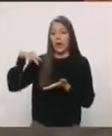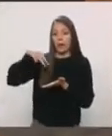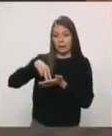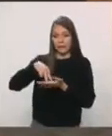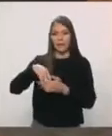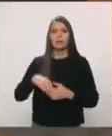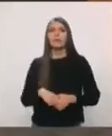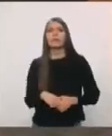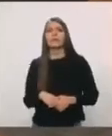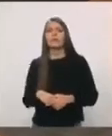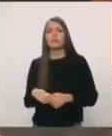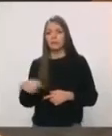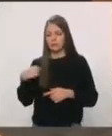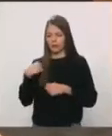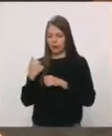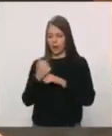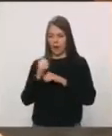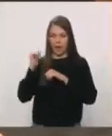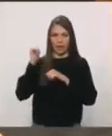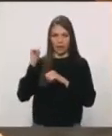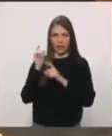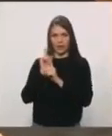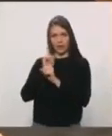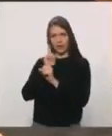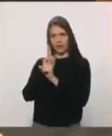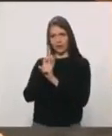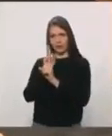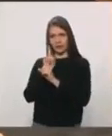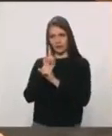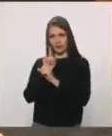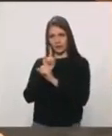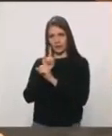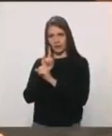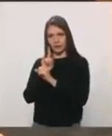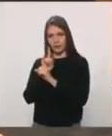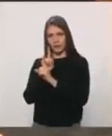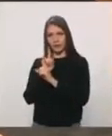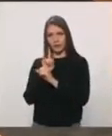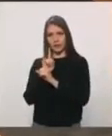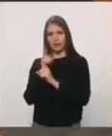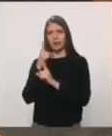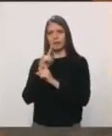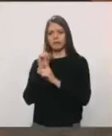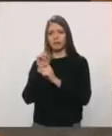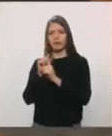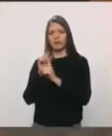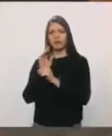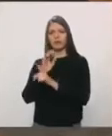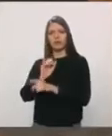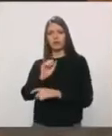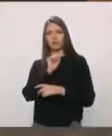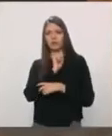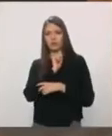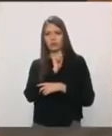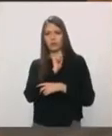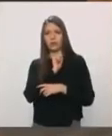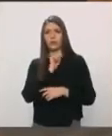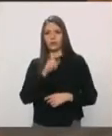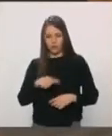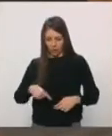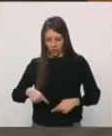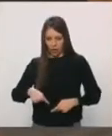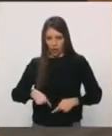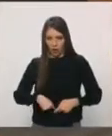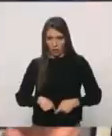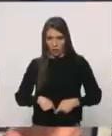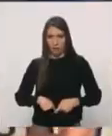colocaría atrás de tal manera que mi cuerpo por atrás funcione como una pared para él. Aquí está mi ombligo. Ok, ¿Qué hacemos? localizamos el ombligo, ¿sí? 2 dedos